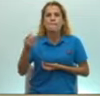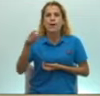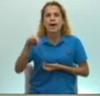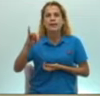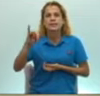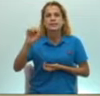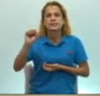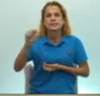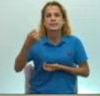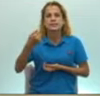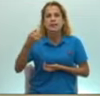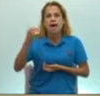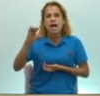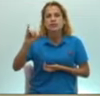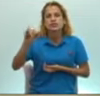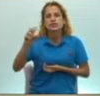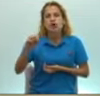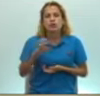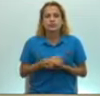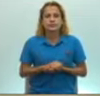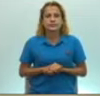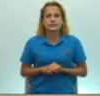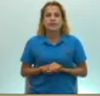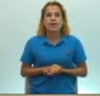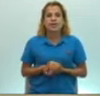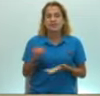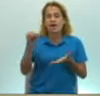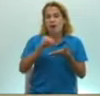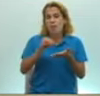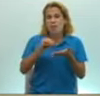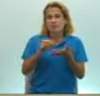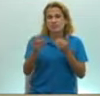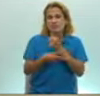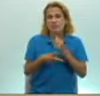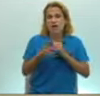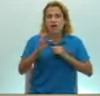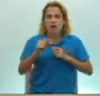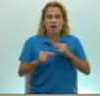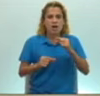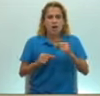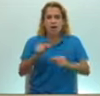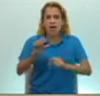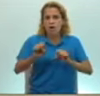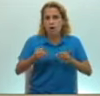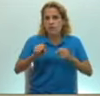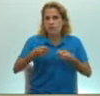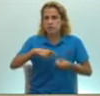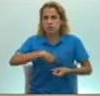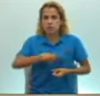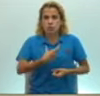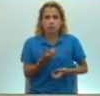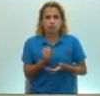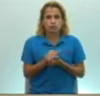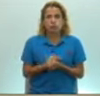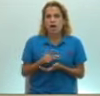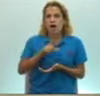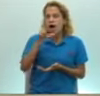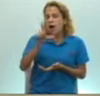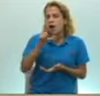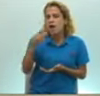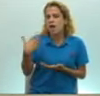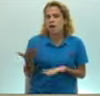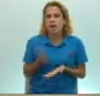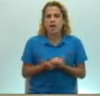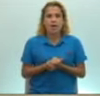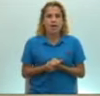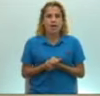que consiste en la conquista de estos territorios, pero también la incorporación al imperio, que incluye de manera lenta y sólida la dominación